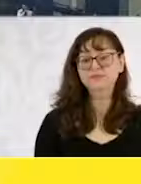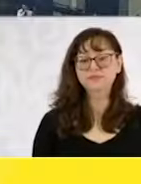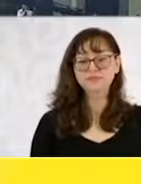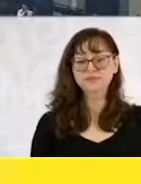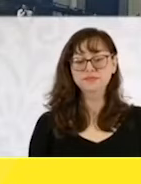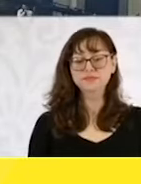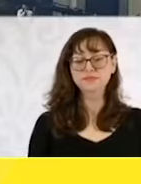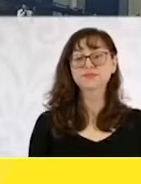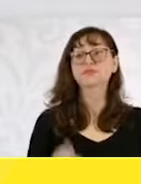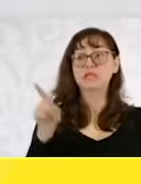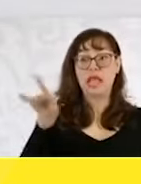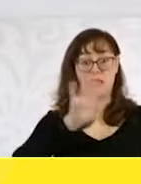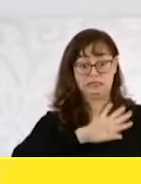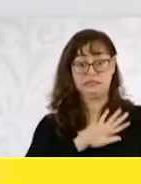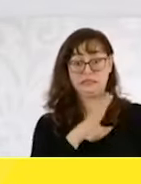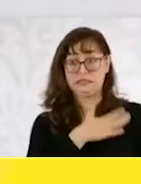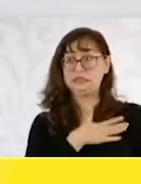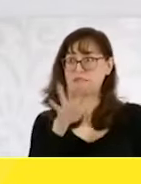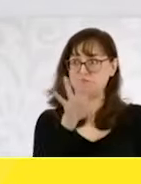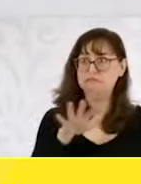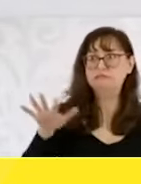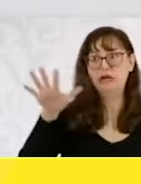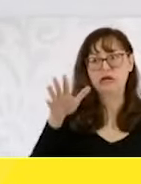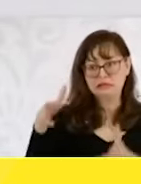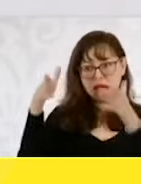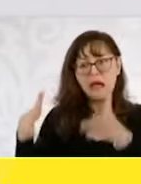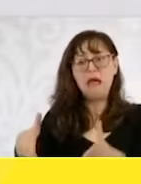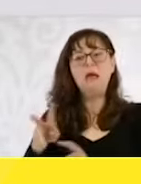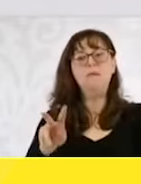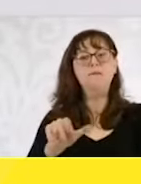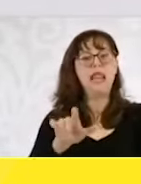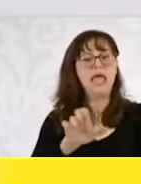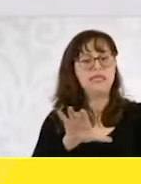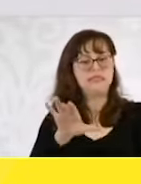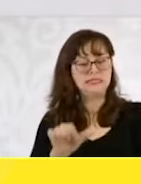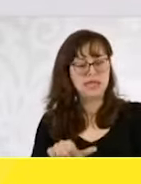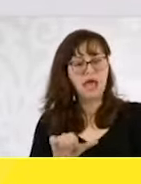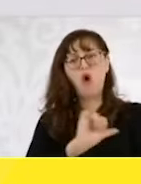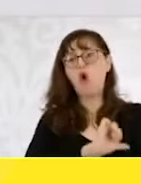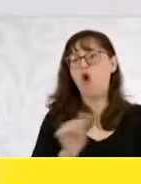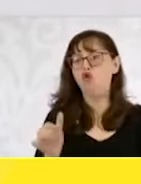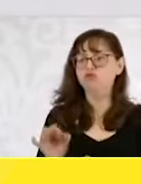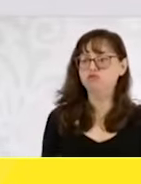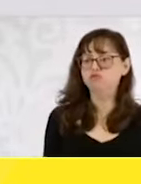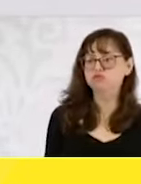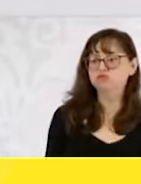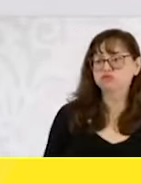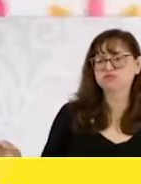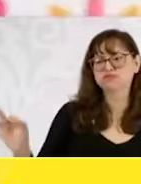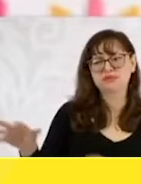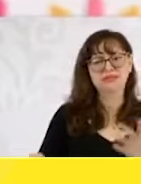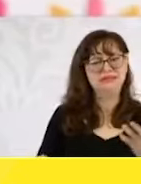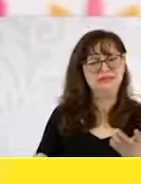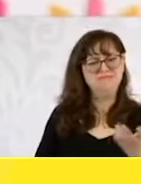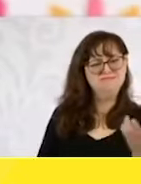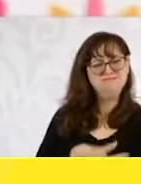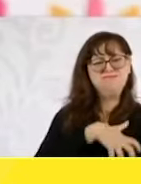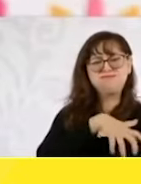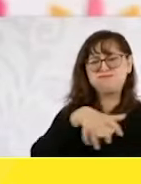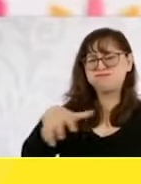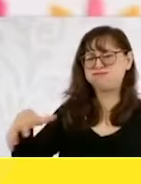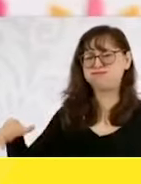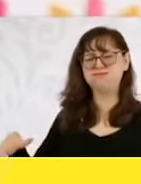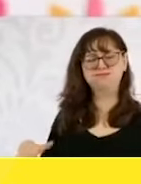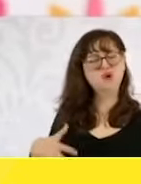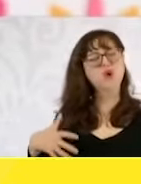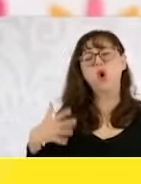Vamos ahora al campo de la información nacional, tema importante del día de hoy. La presidenta de México, Claudia Sheinbaum, expresó su